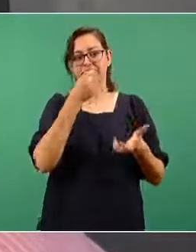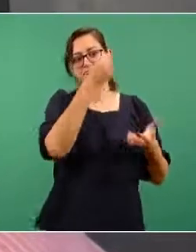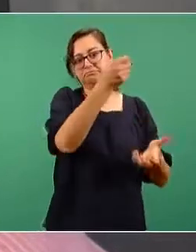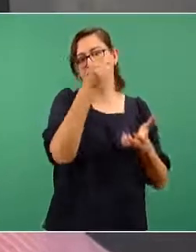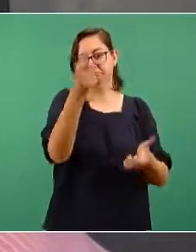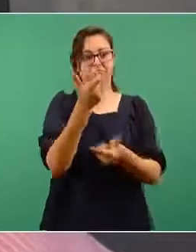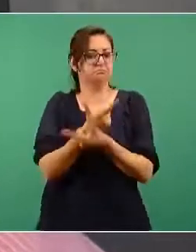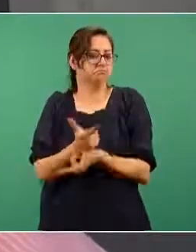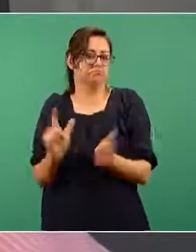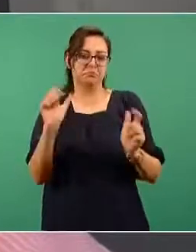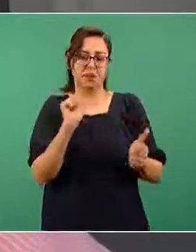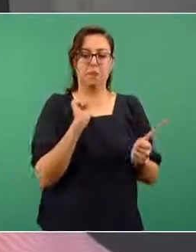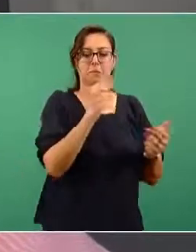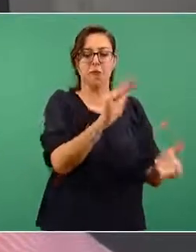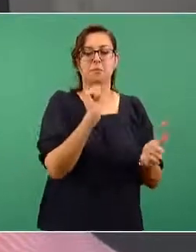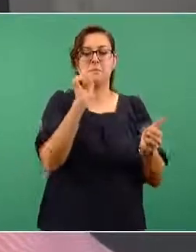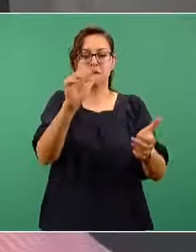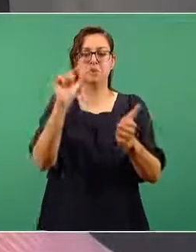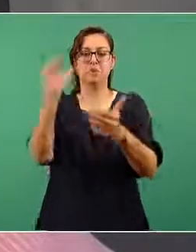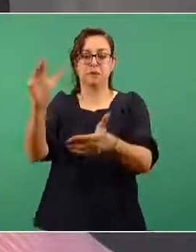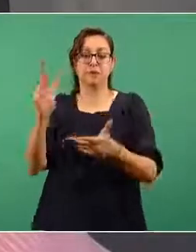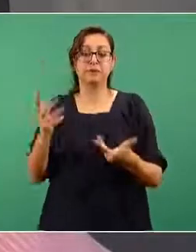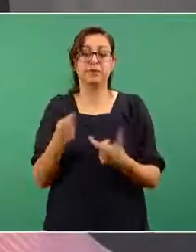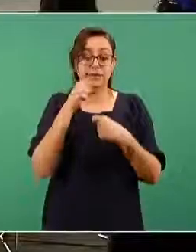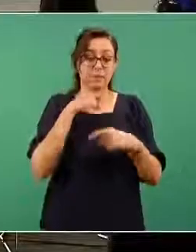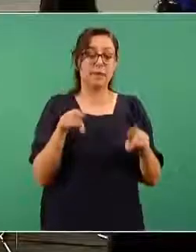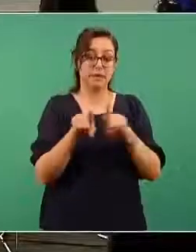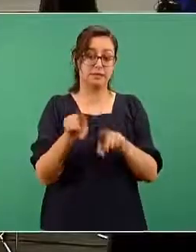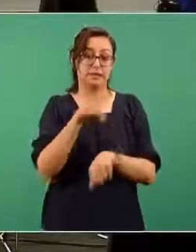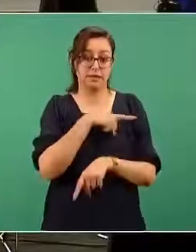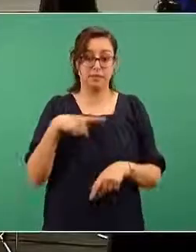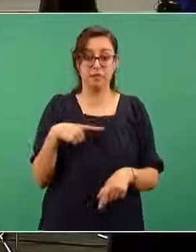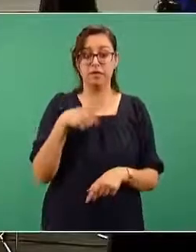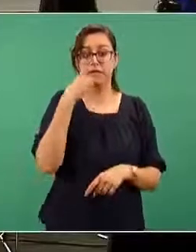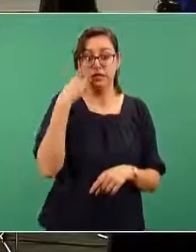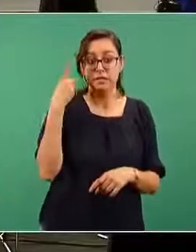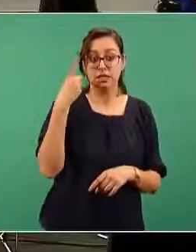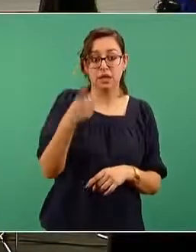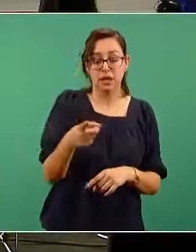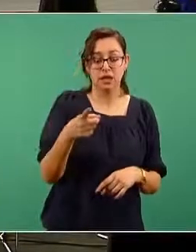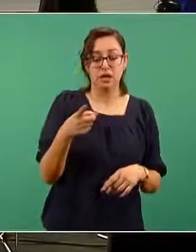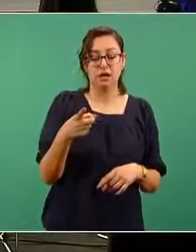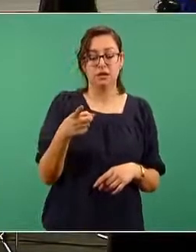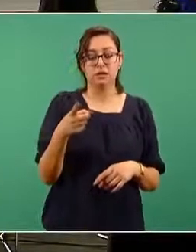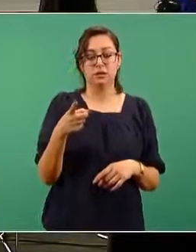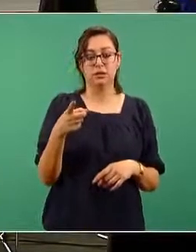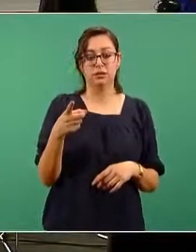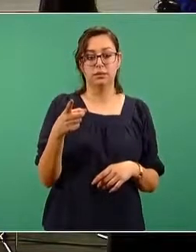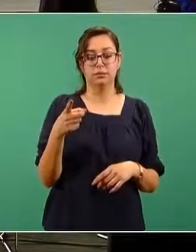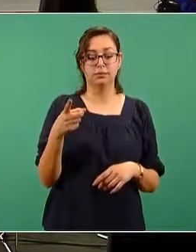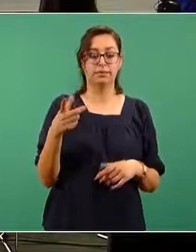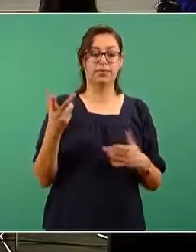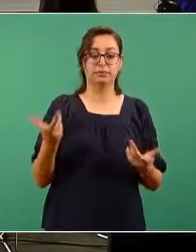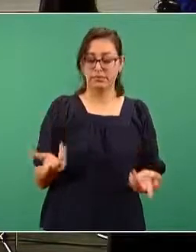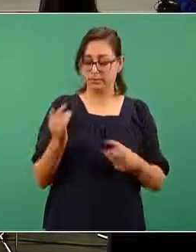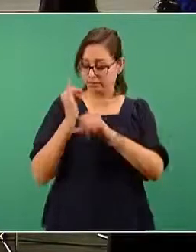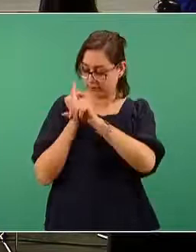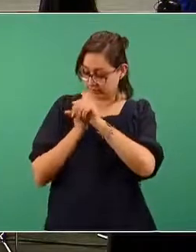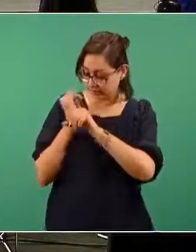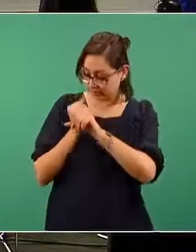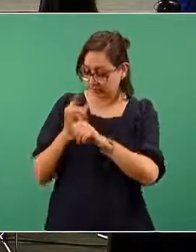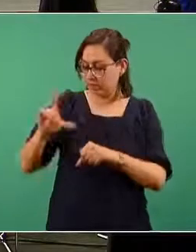parte de la iniciativa privada. También en este aspecto cabe subrayarlo, así como ha habido una política de financiamiento público a la